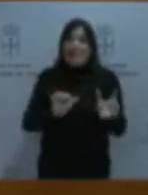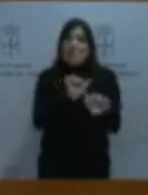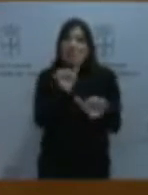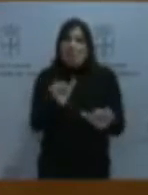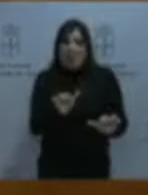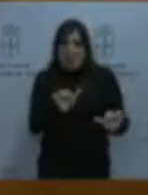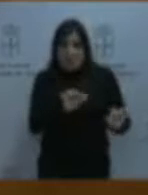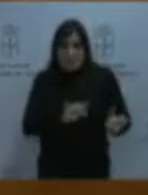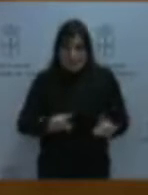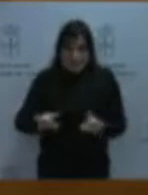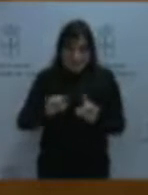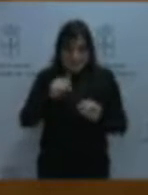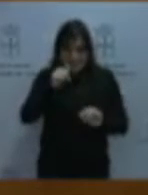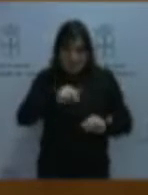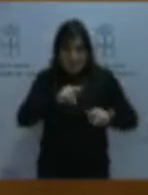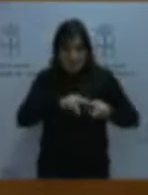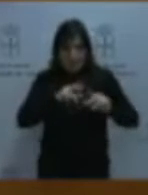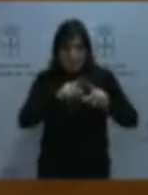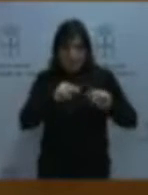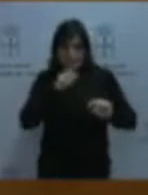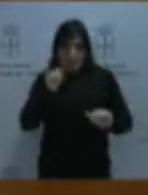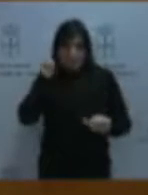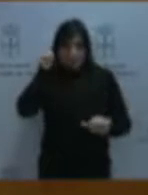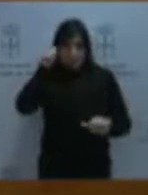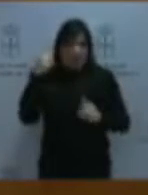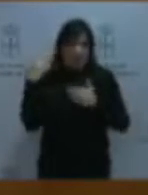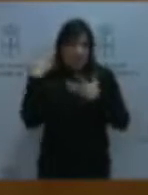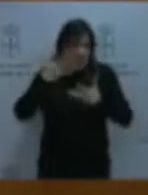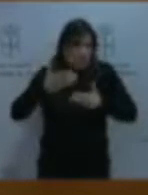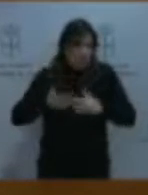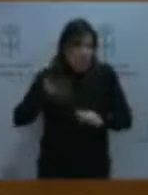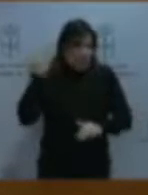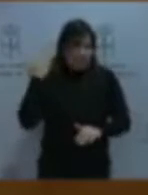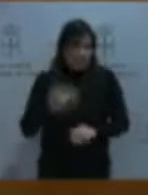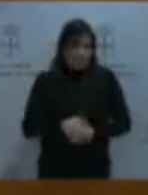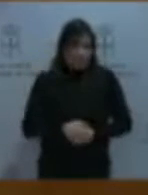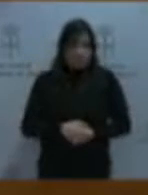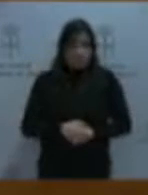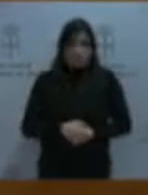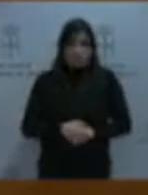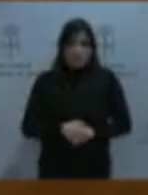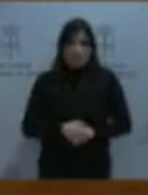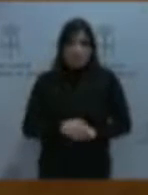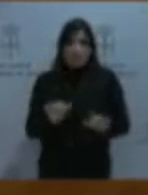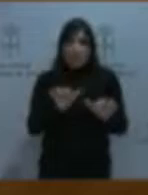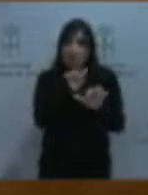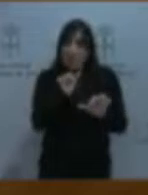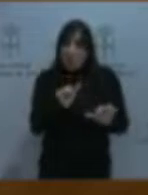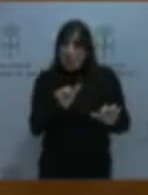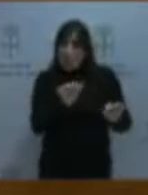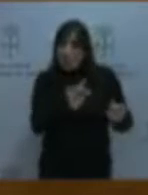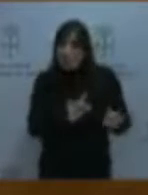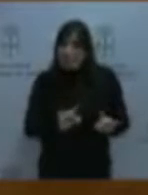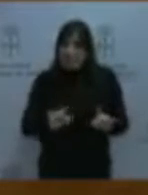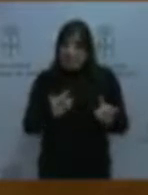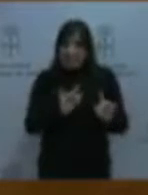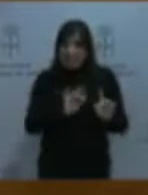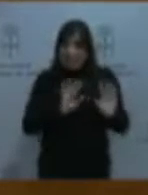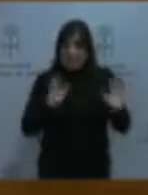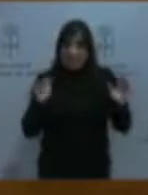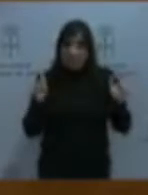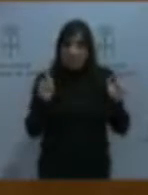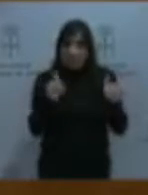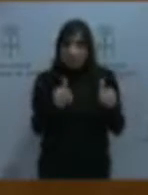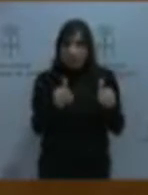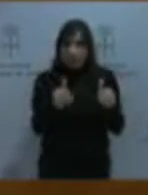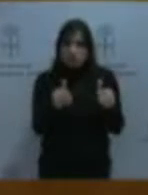más de una década. Un modelo territorial que focaliza y concentra la actividad en el área metropolitana